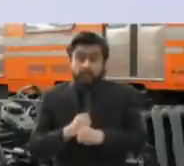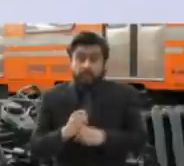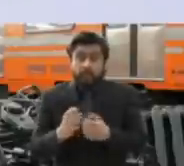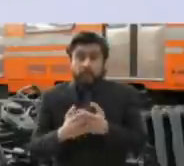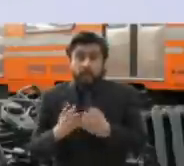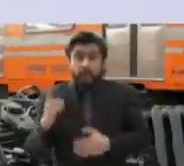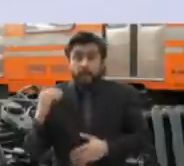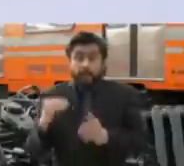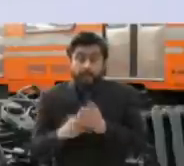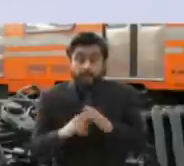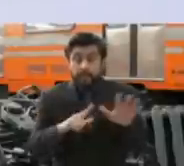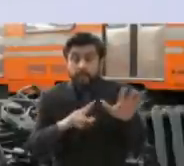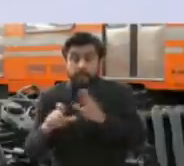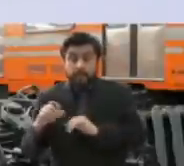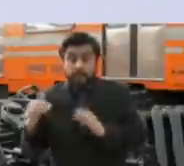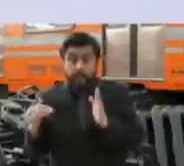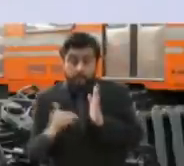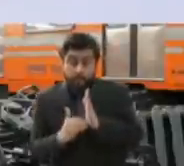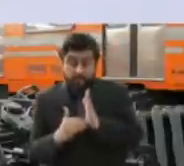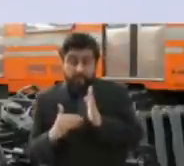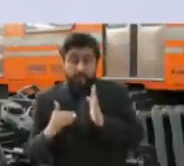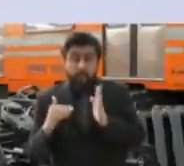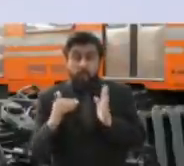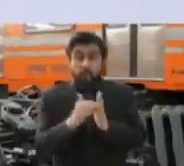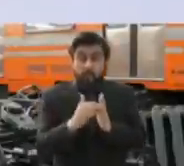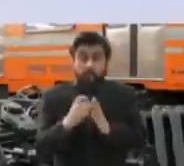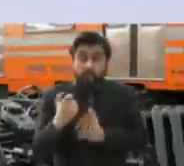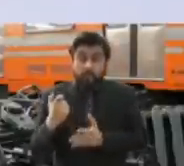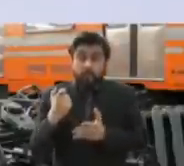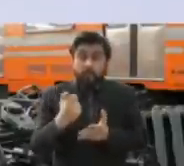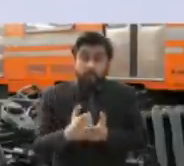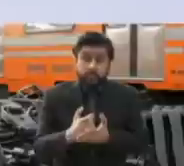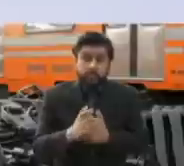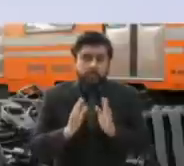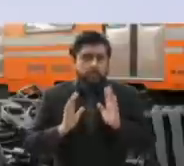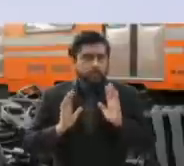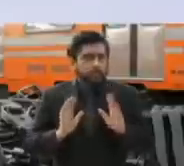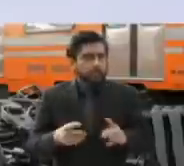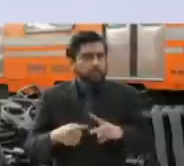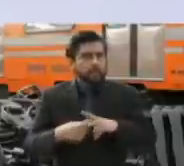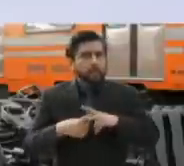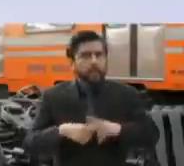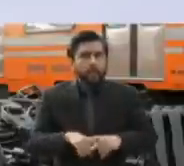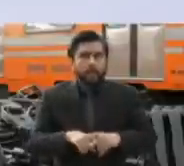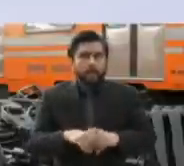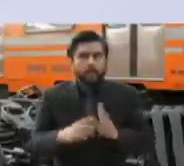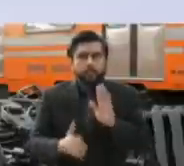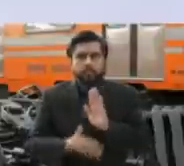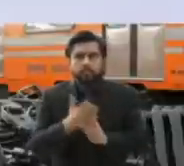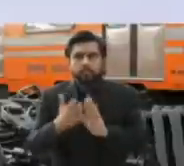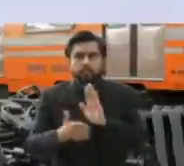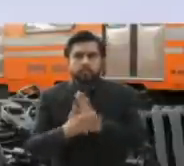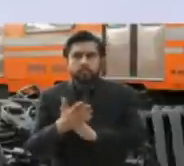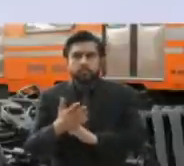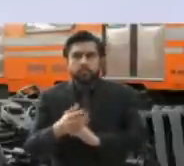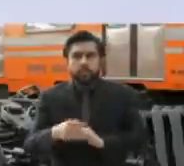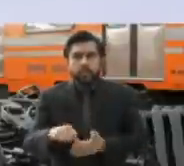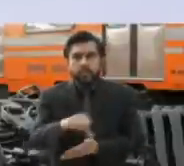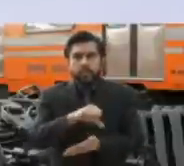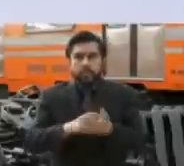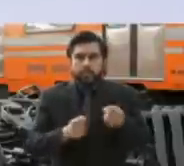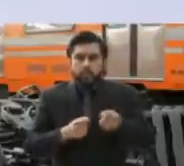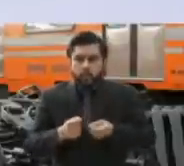1.700 millones de pesos. Y va a incluir, que ya empezó su construcción, la subestación, el cableado,